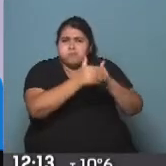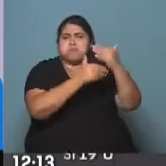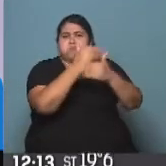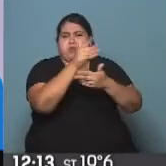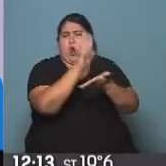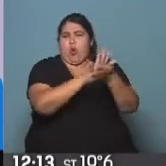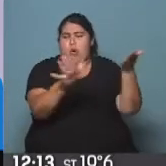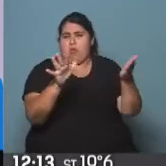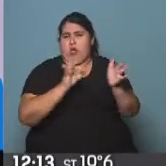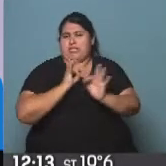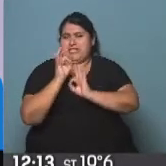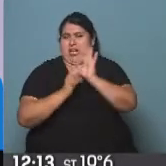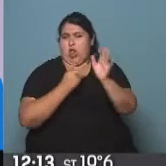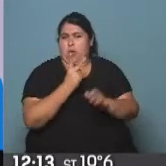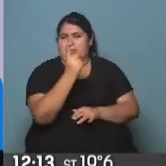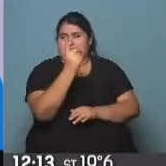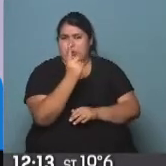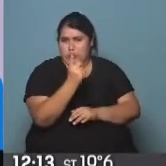XXI.